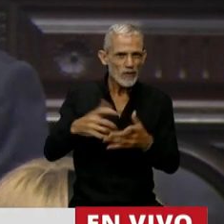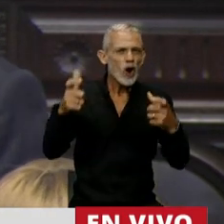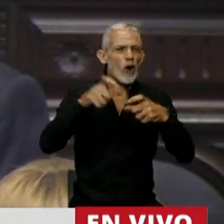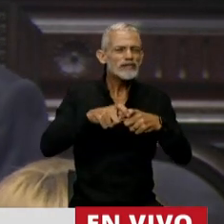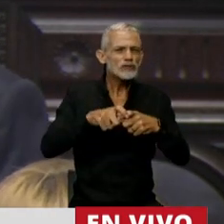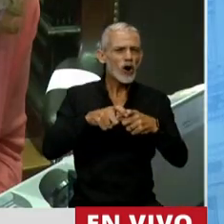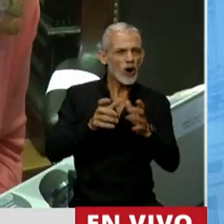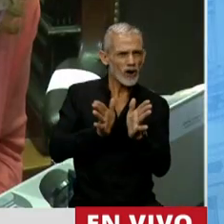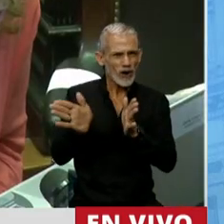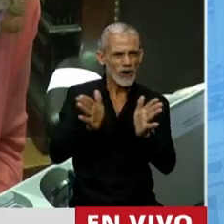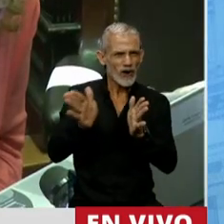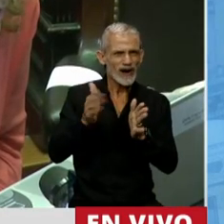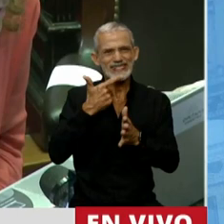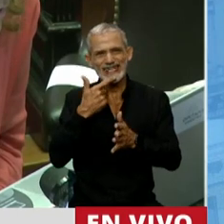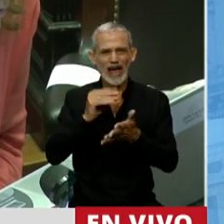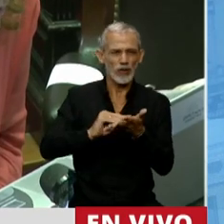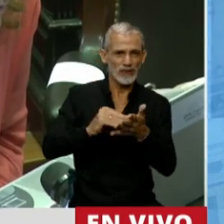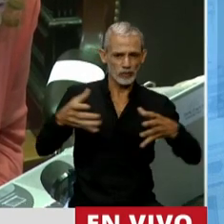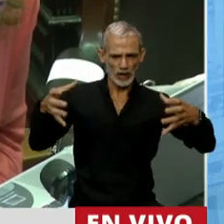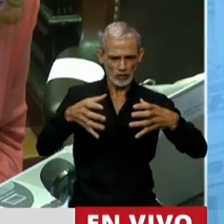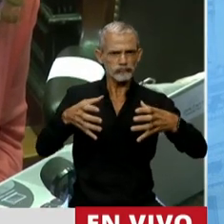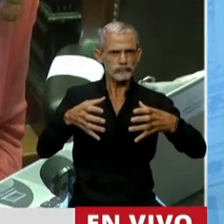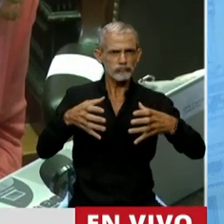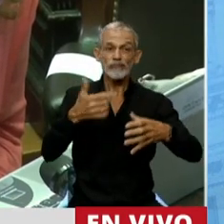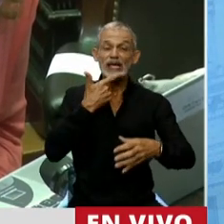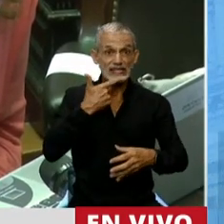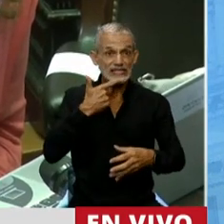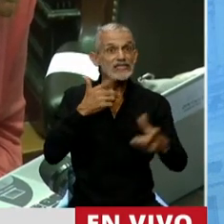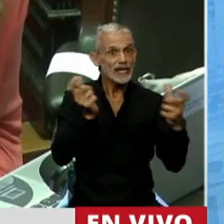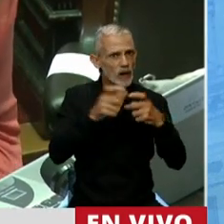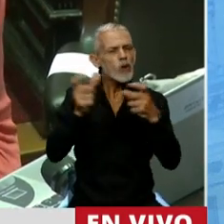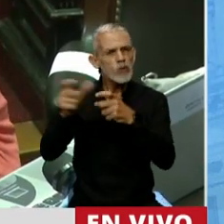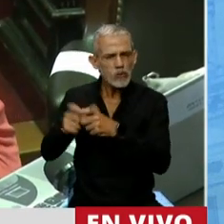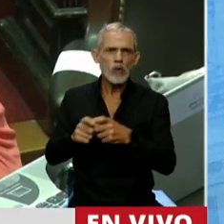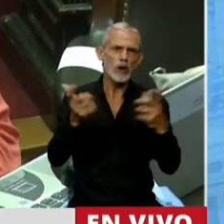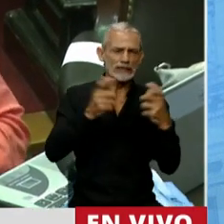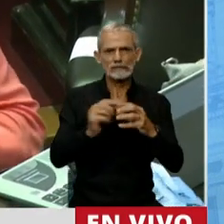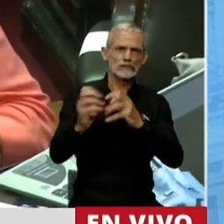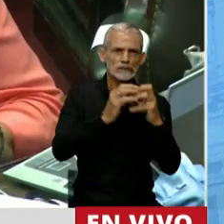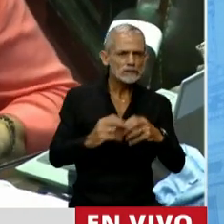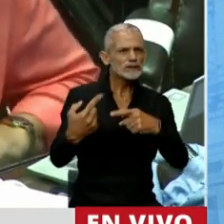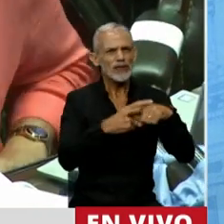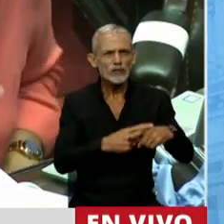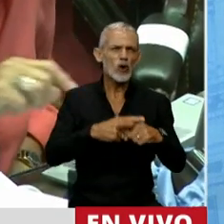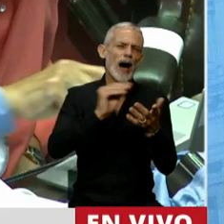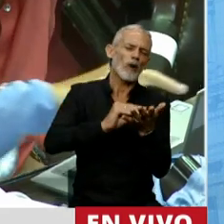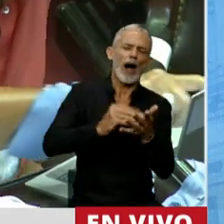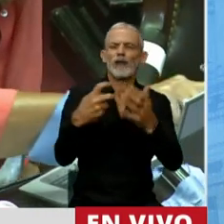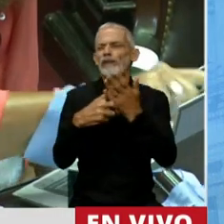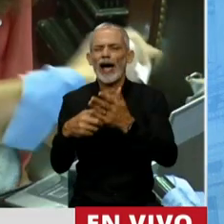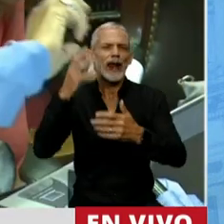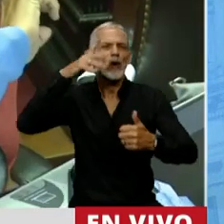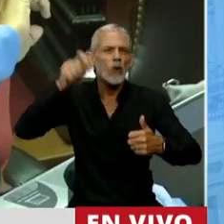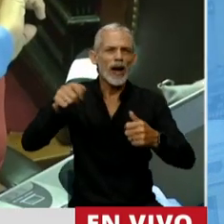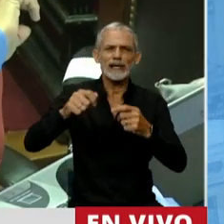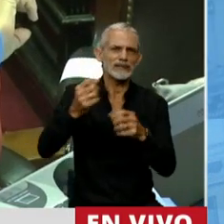comisión bicameral de la que tanto hablan, que sí tuvimos 17 reuniones, discutimos con especialistas, abogados, fiscales,